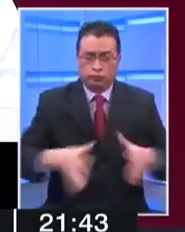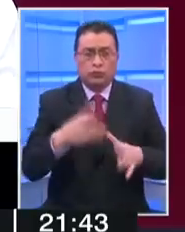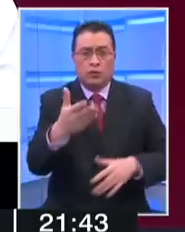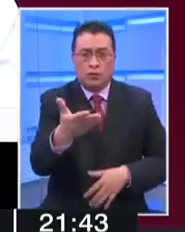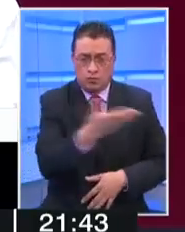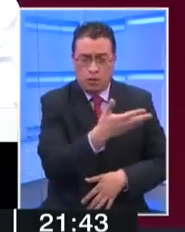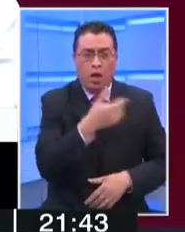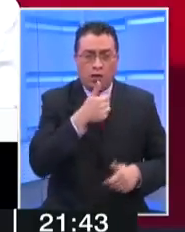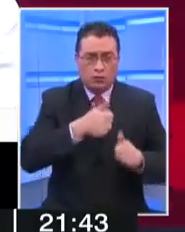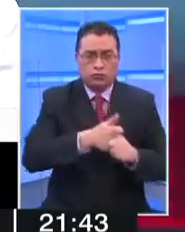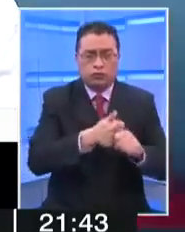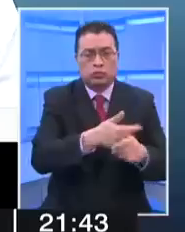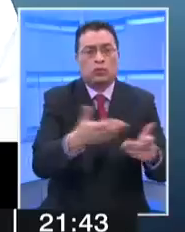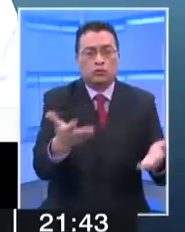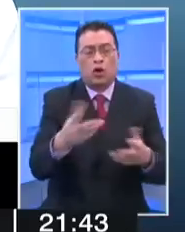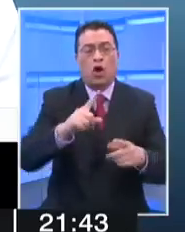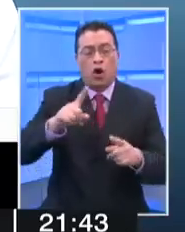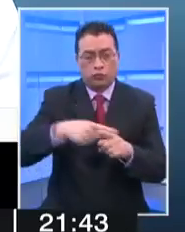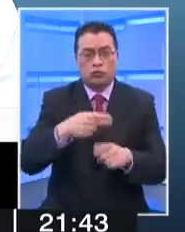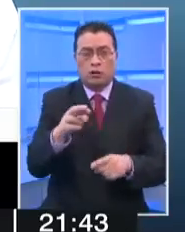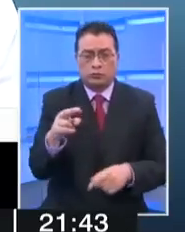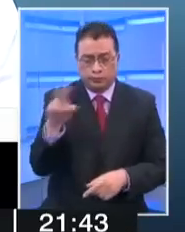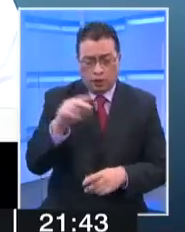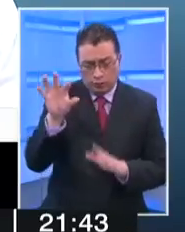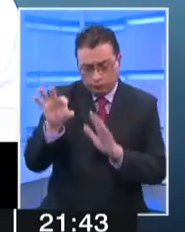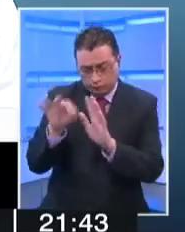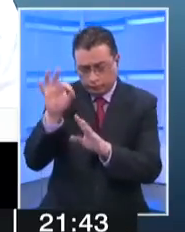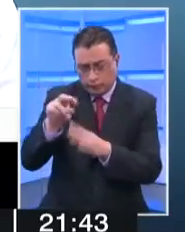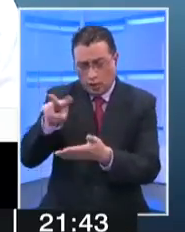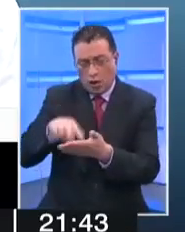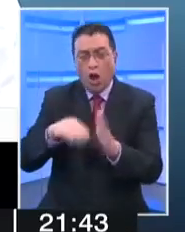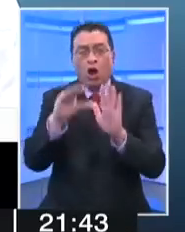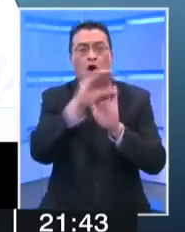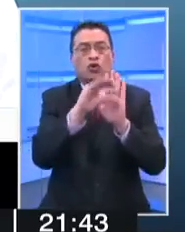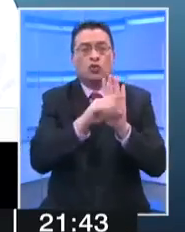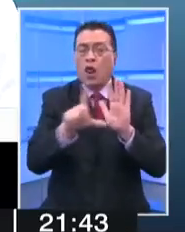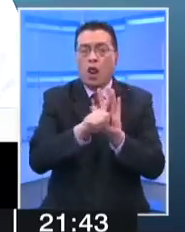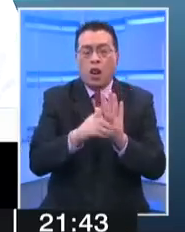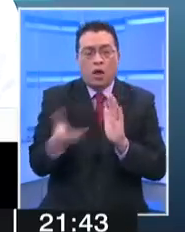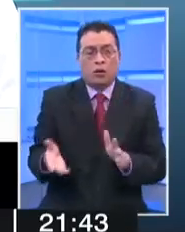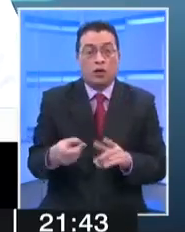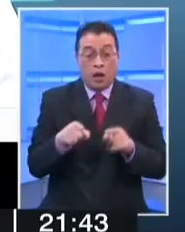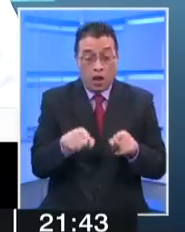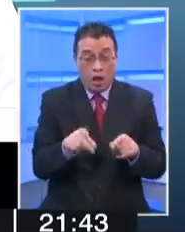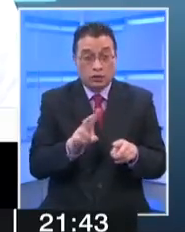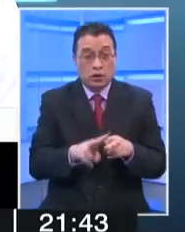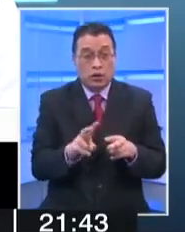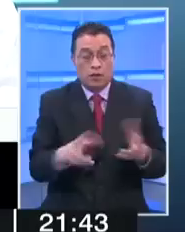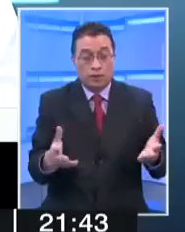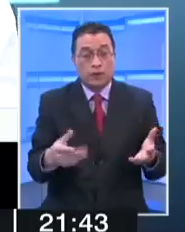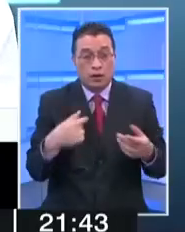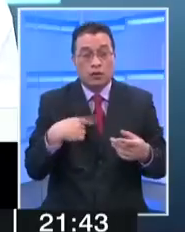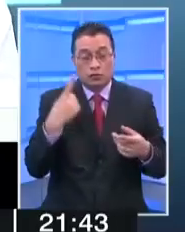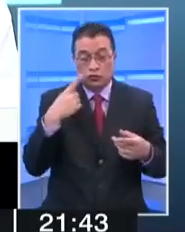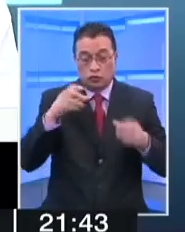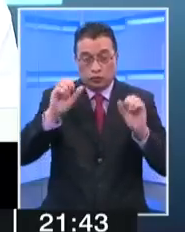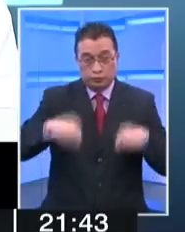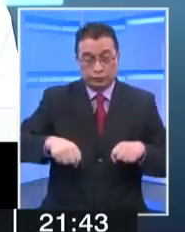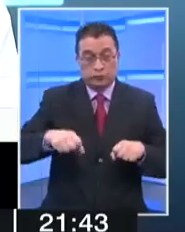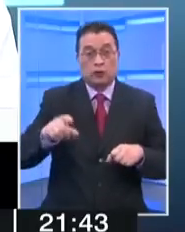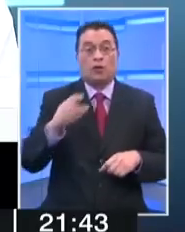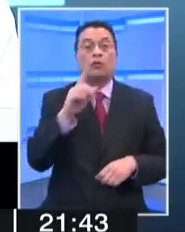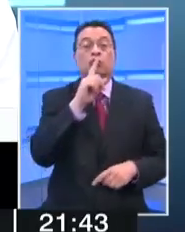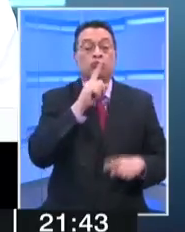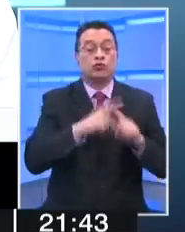para que se restablezca una correcta interpretación de la Constitución y eso fue lo que se hizo porque el amparo cuando se acoge El